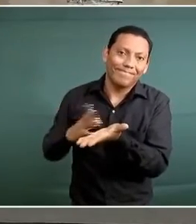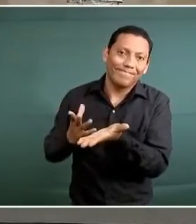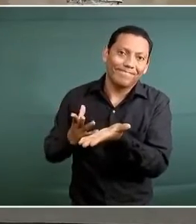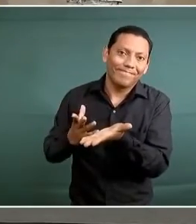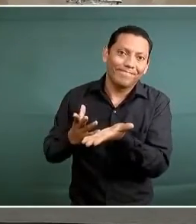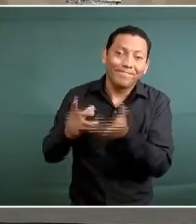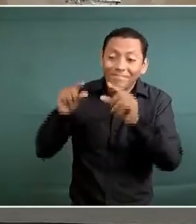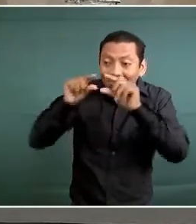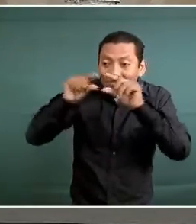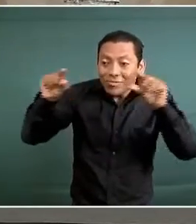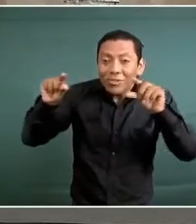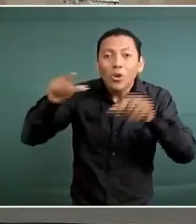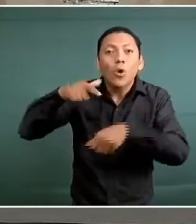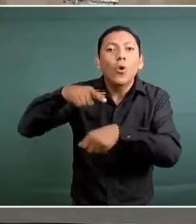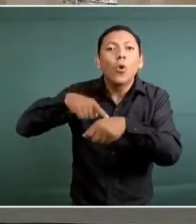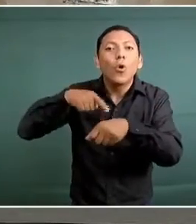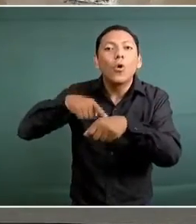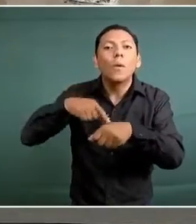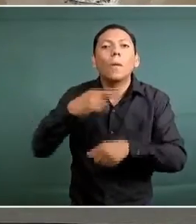letras rojas